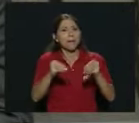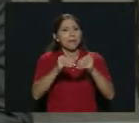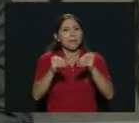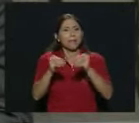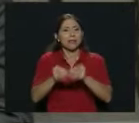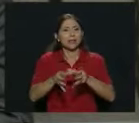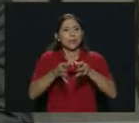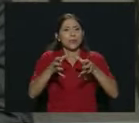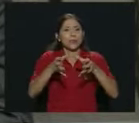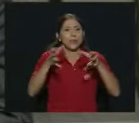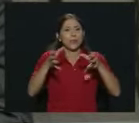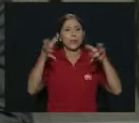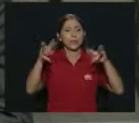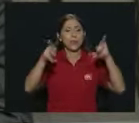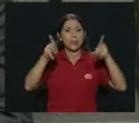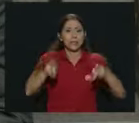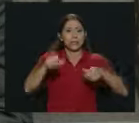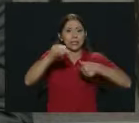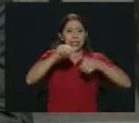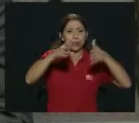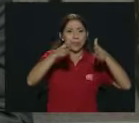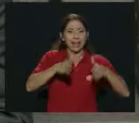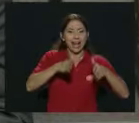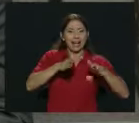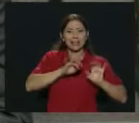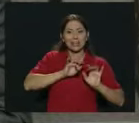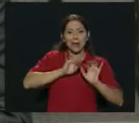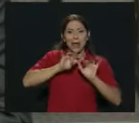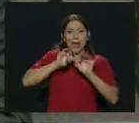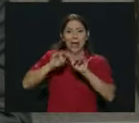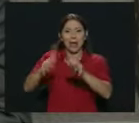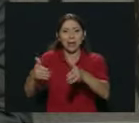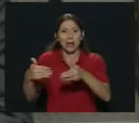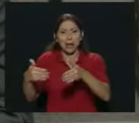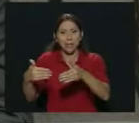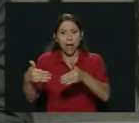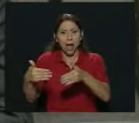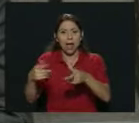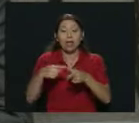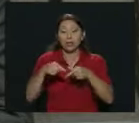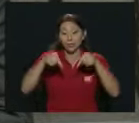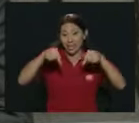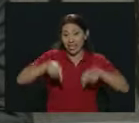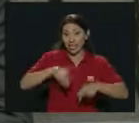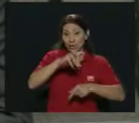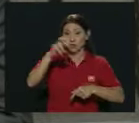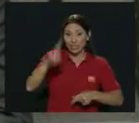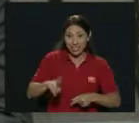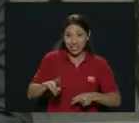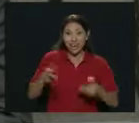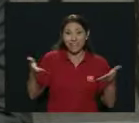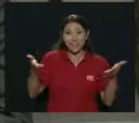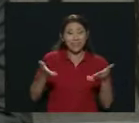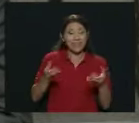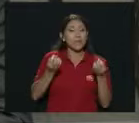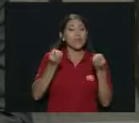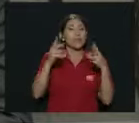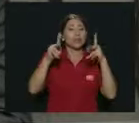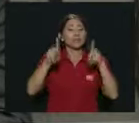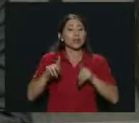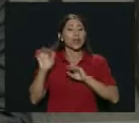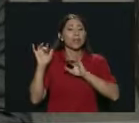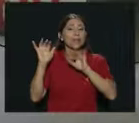de centroamericanos hacia Panamá. Entonces, precisamente el área en la que se ubica Costa Rica es un área que recibe muchos migrantes